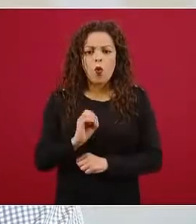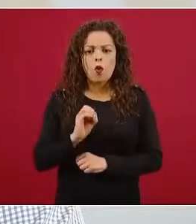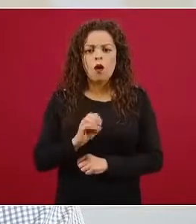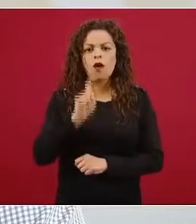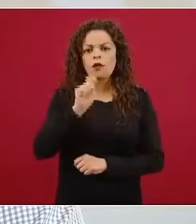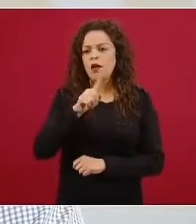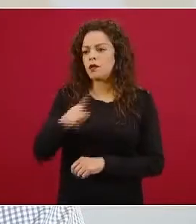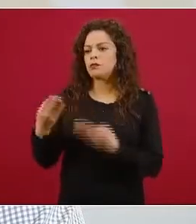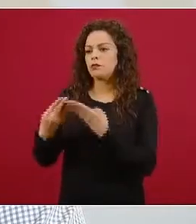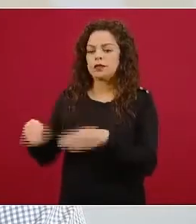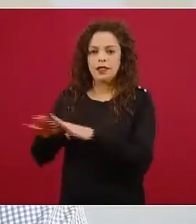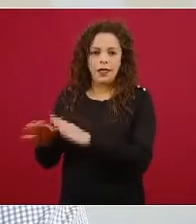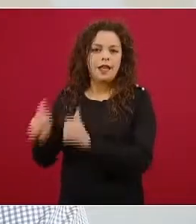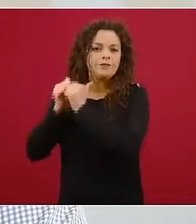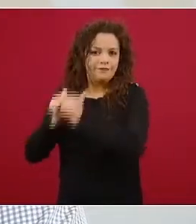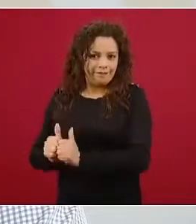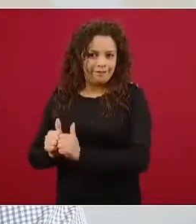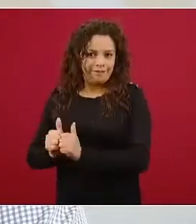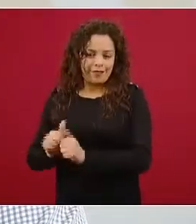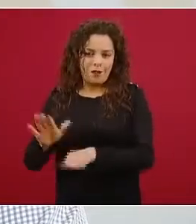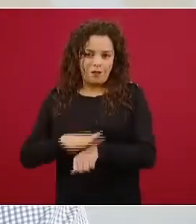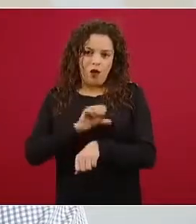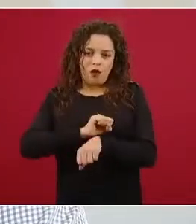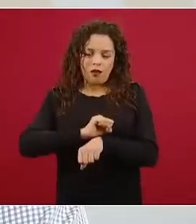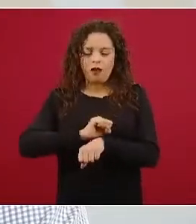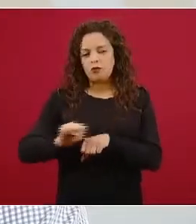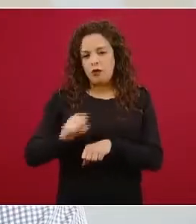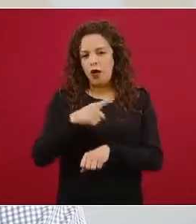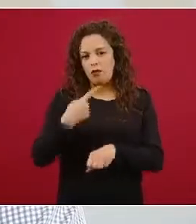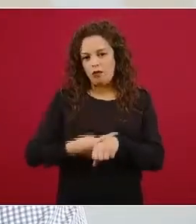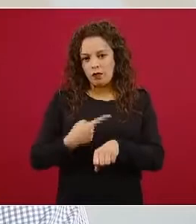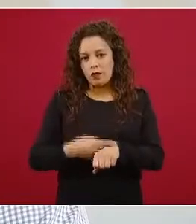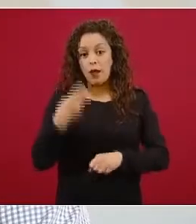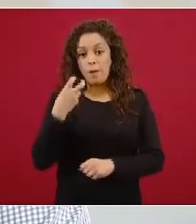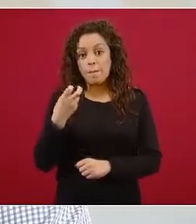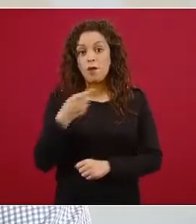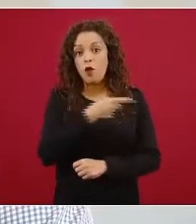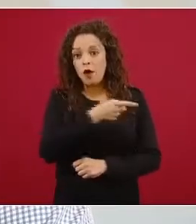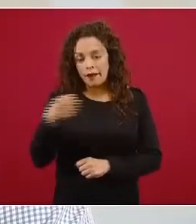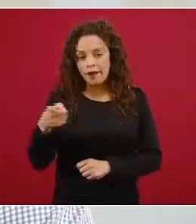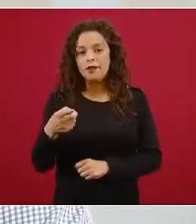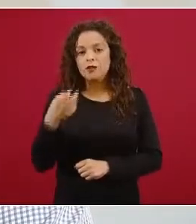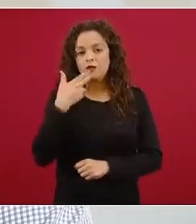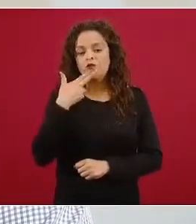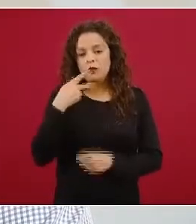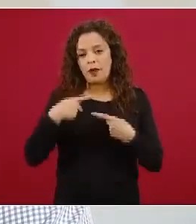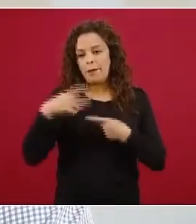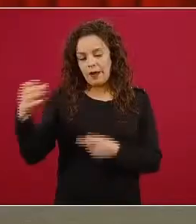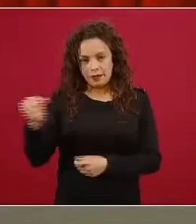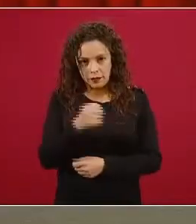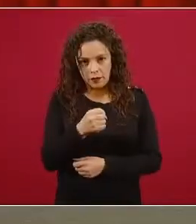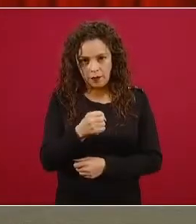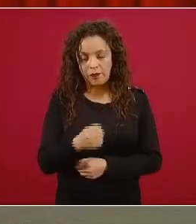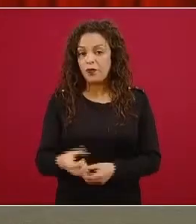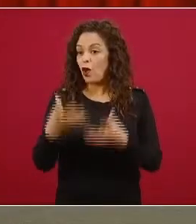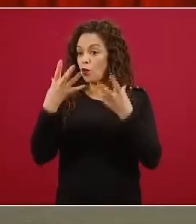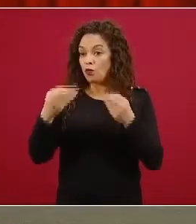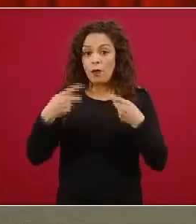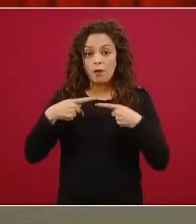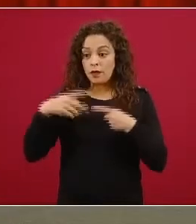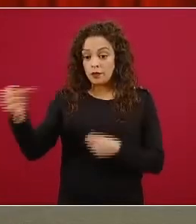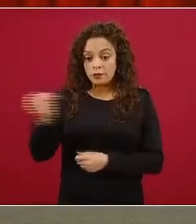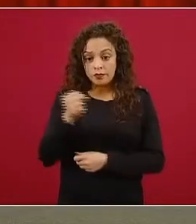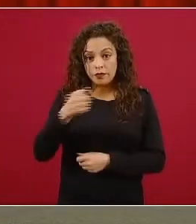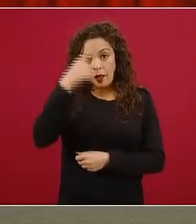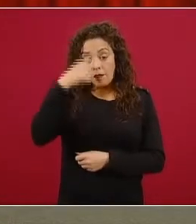ambulatorio. Por eso el grupo que tenemos de personas que inclusive no tienen muestras. De todas las personas que en su momento se toman muestras,